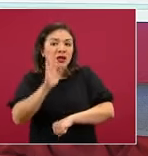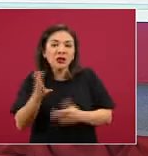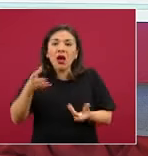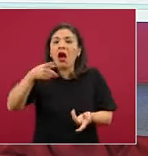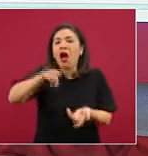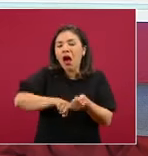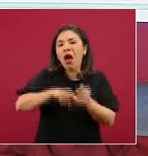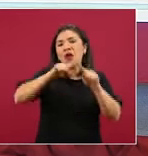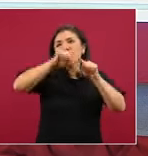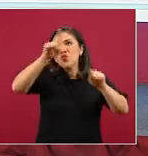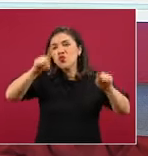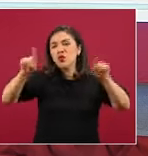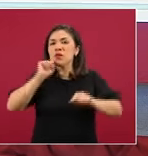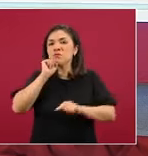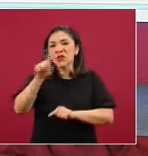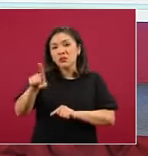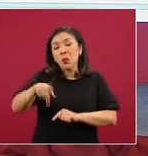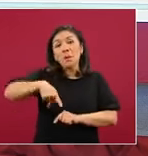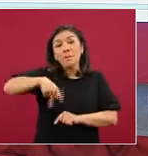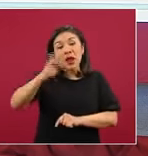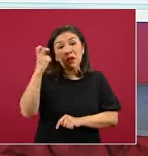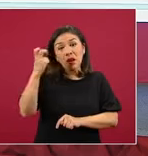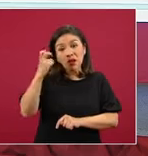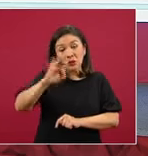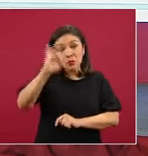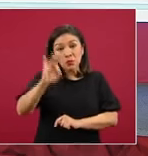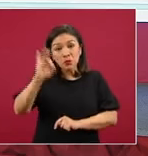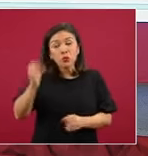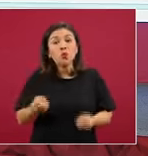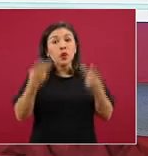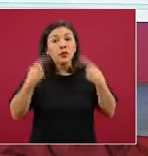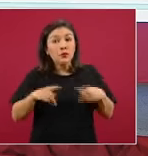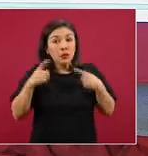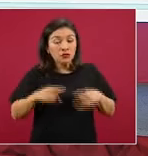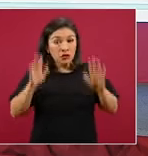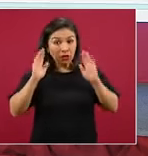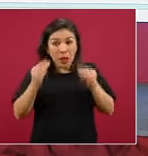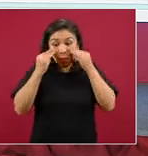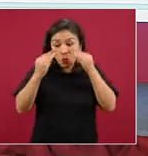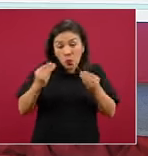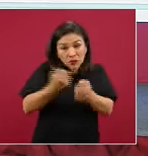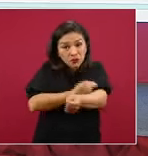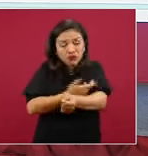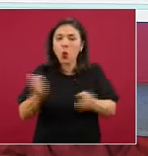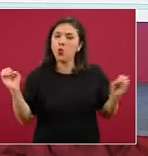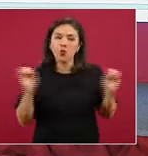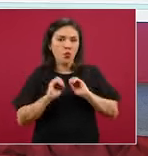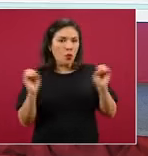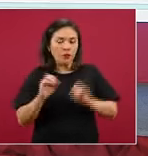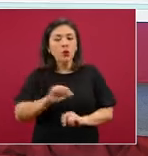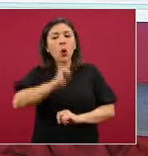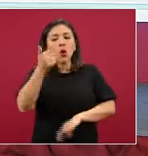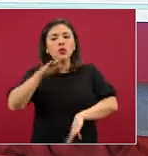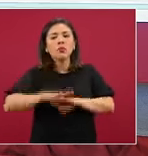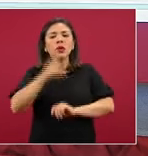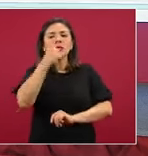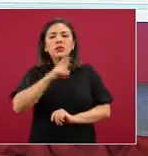curva epidémica. Sin embargo, a esta proporción de individuos no se les tomó una muestra. Y por otro lado tenemos